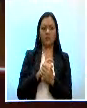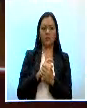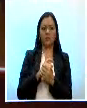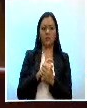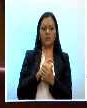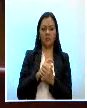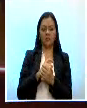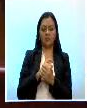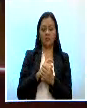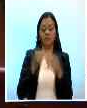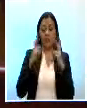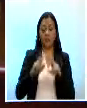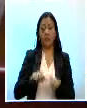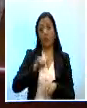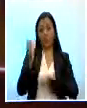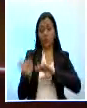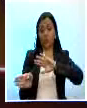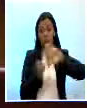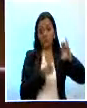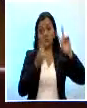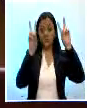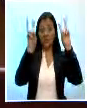debe tener claro el pueblo ecuatoriano